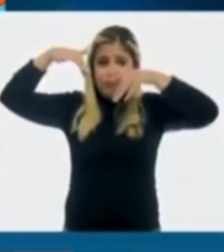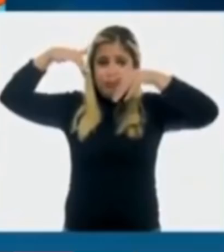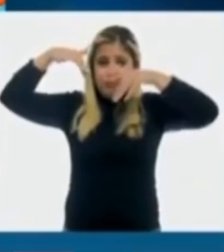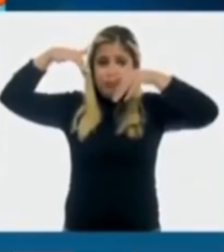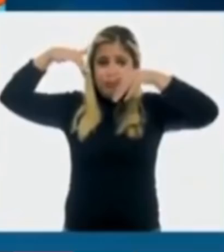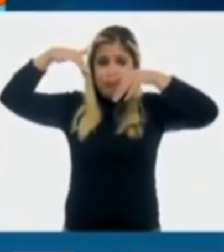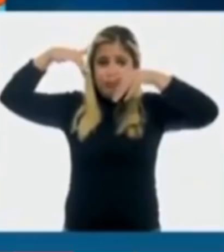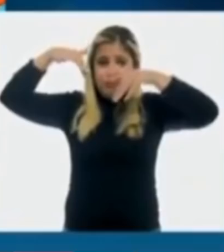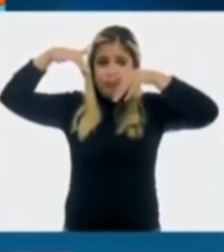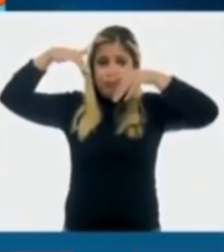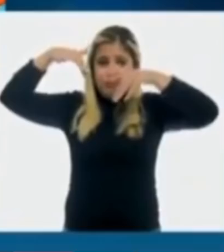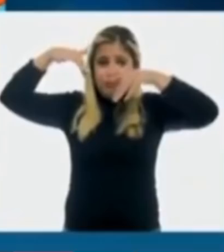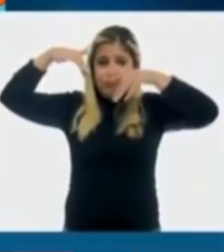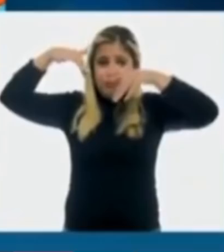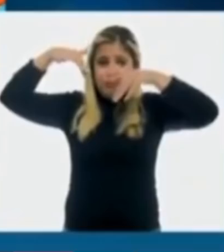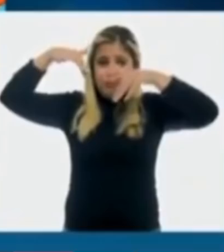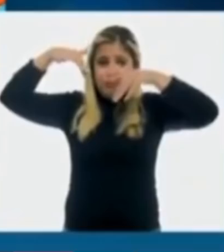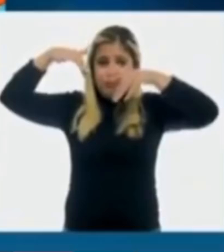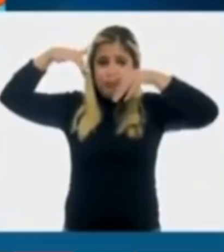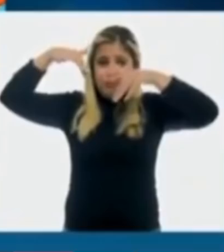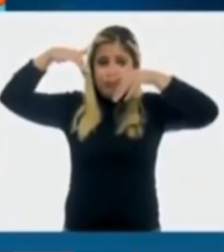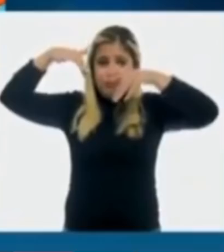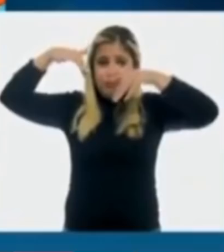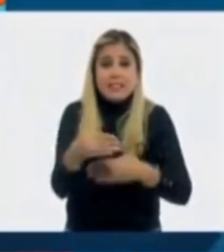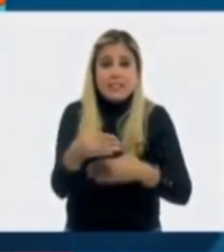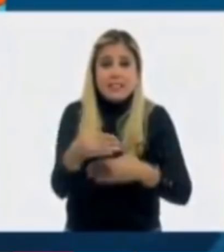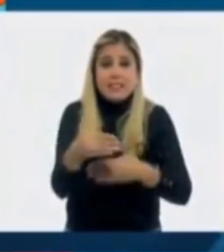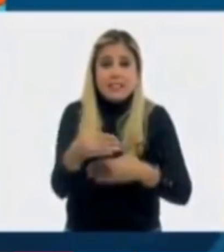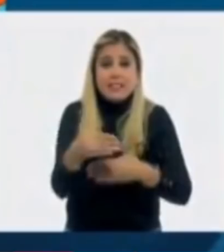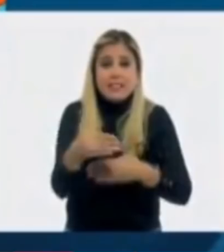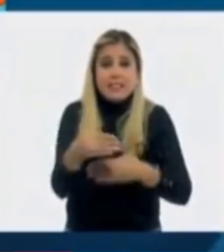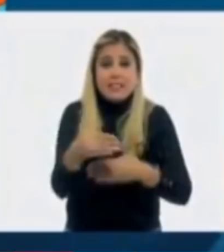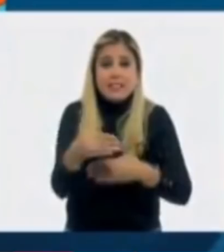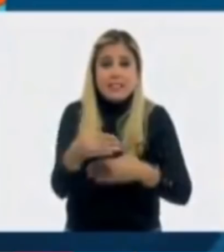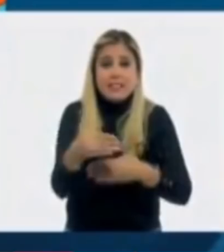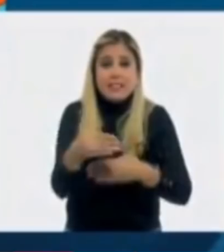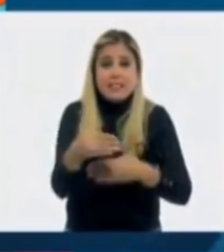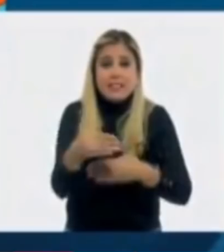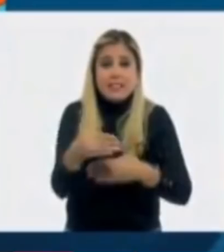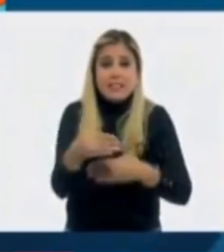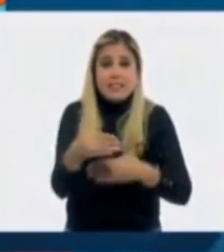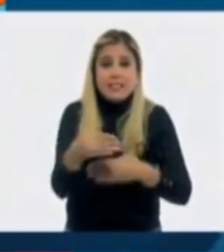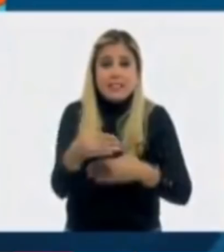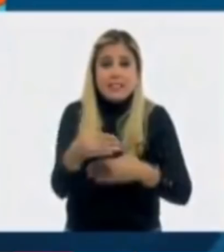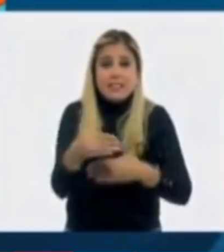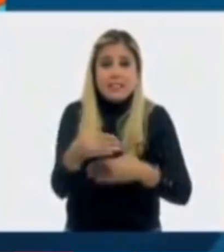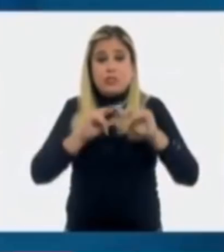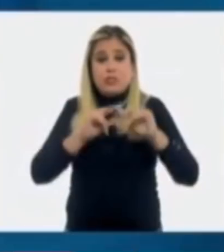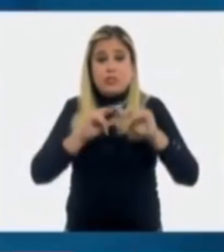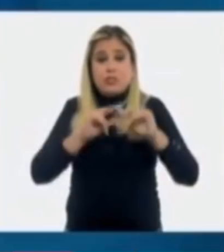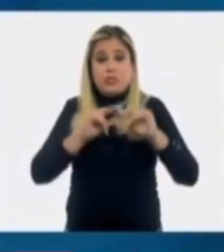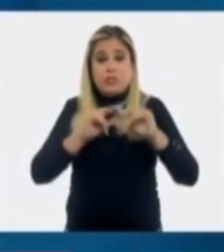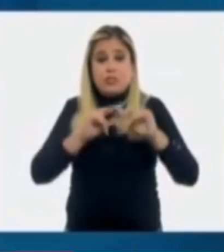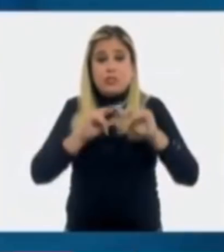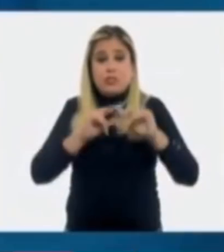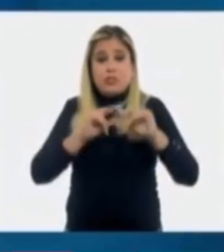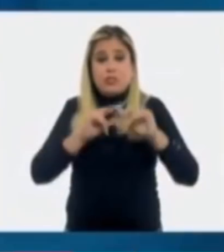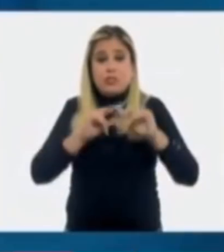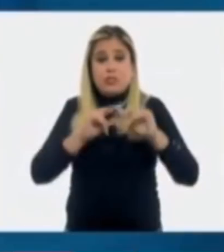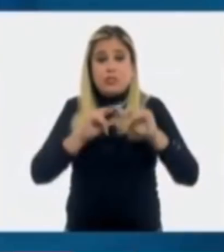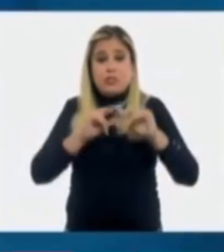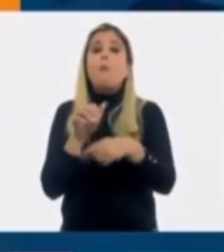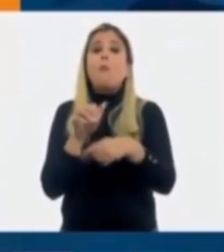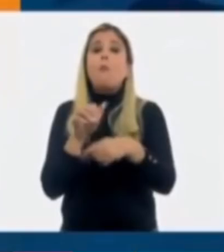un día de camino, y eso que vive enfrente, pero hay que bajar al río y luego subir. Como observamos en el video, es una región fría y